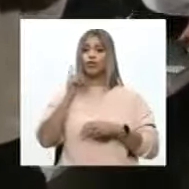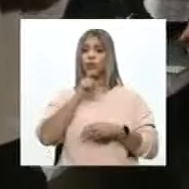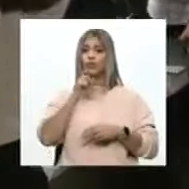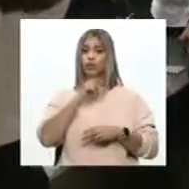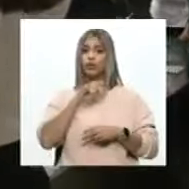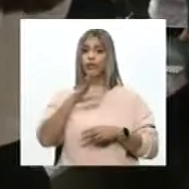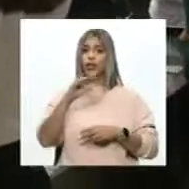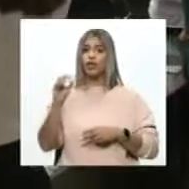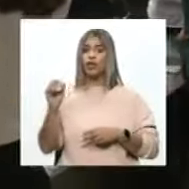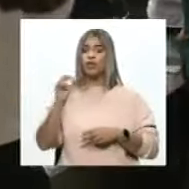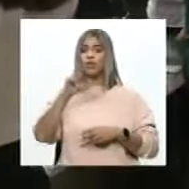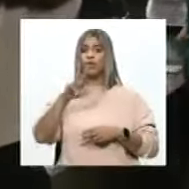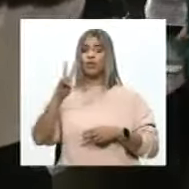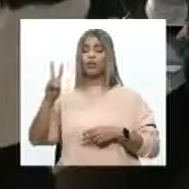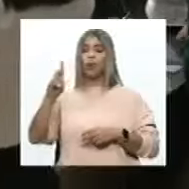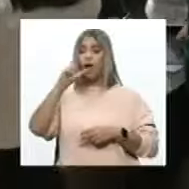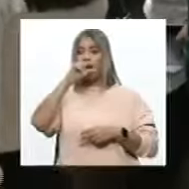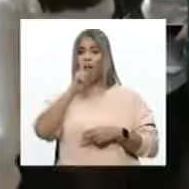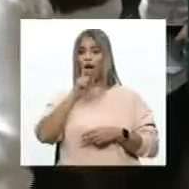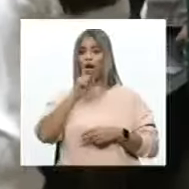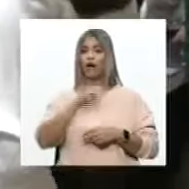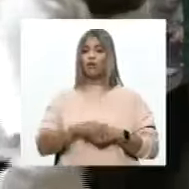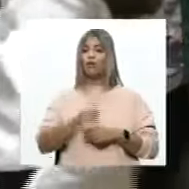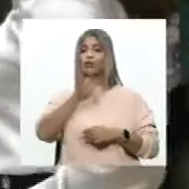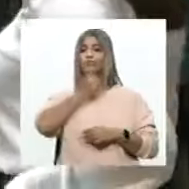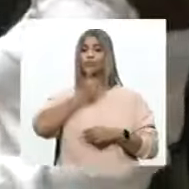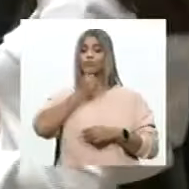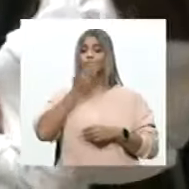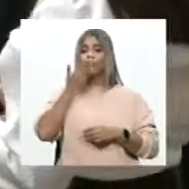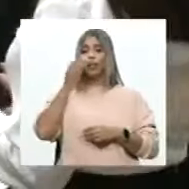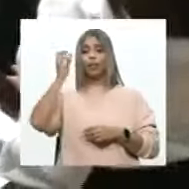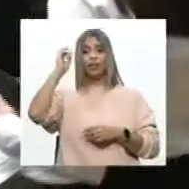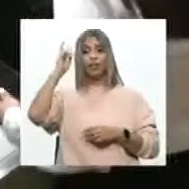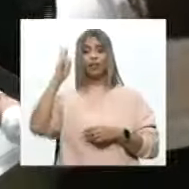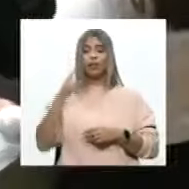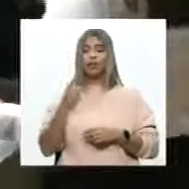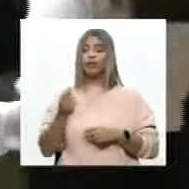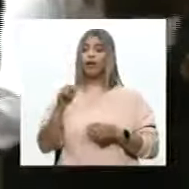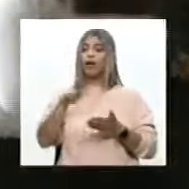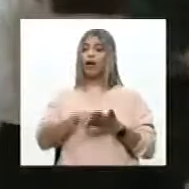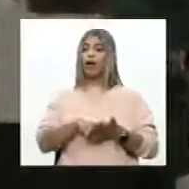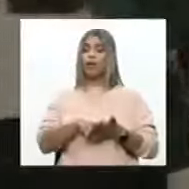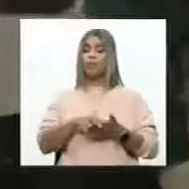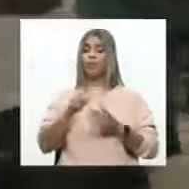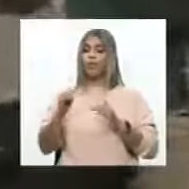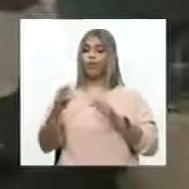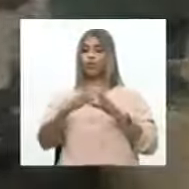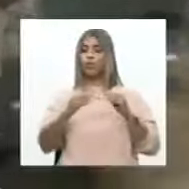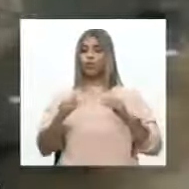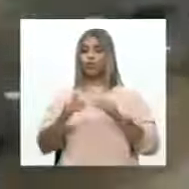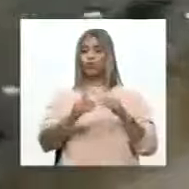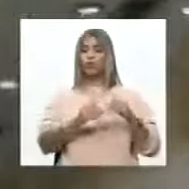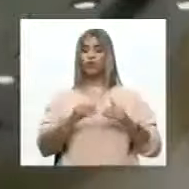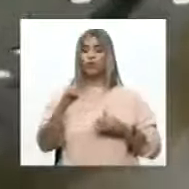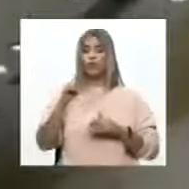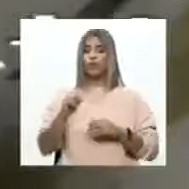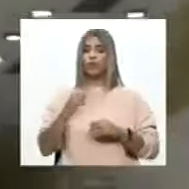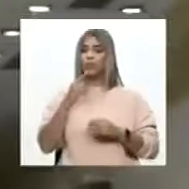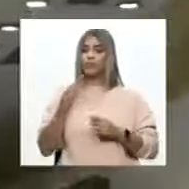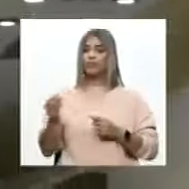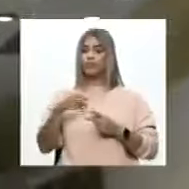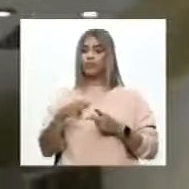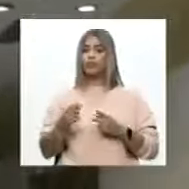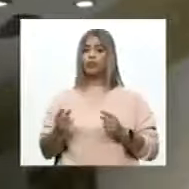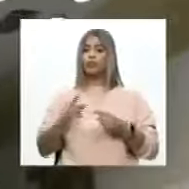octubre, 532 años de la resistencia indígena, quedando aprobado por unanimidad. También es de agregarse que